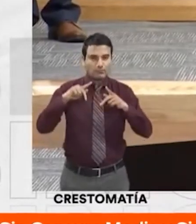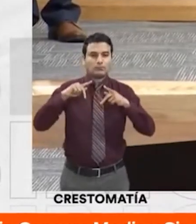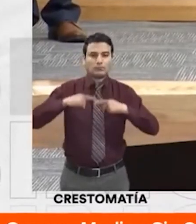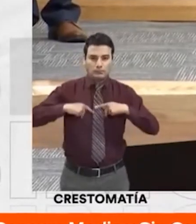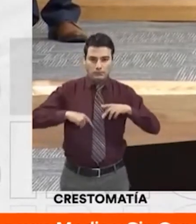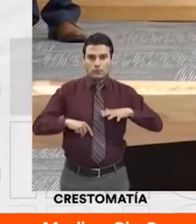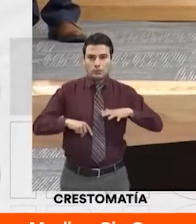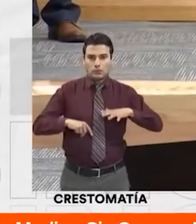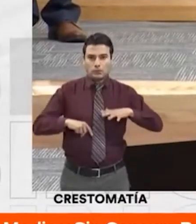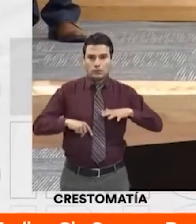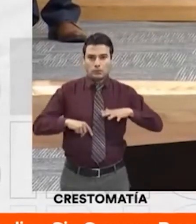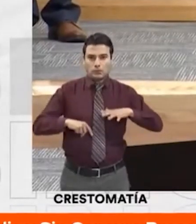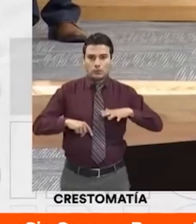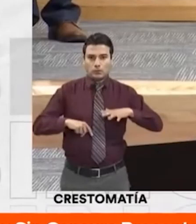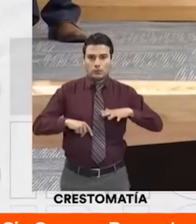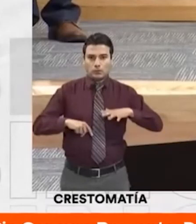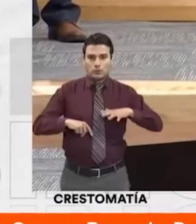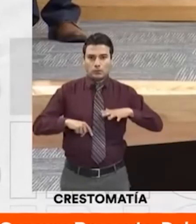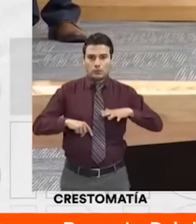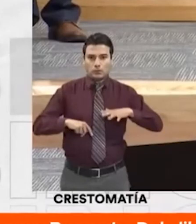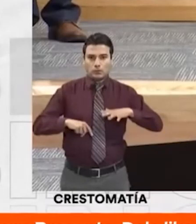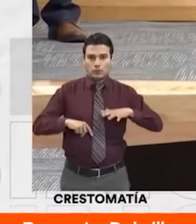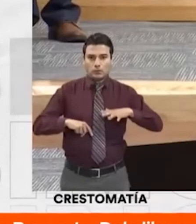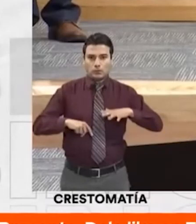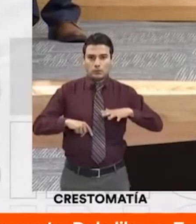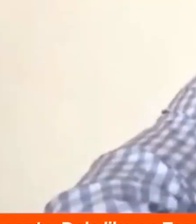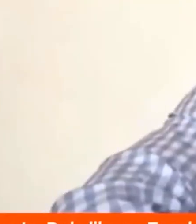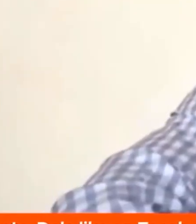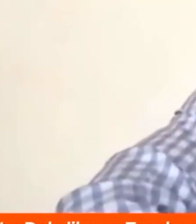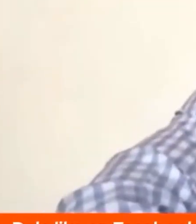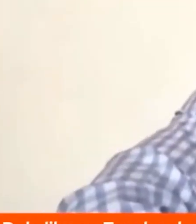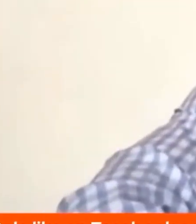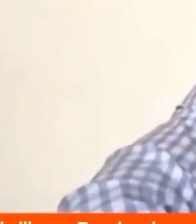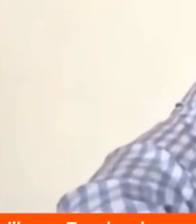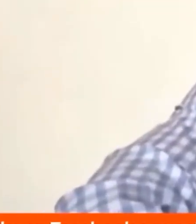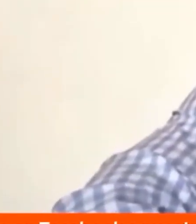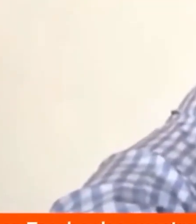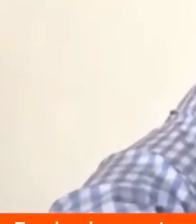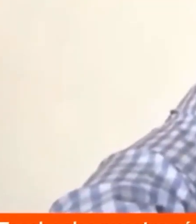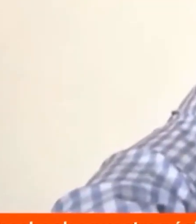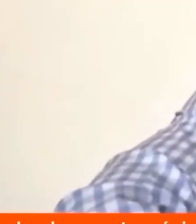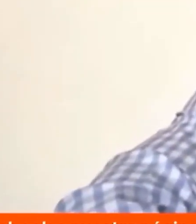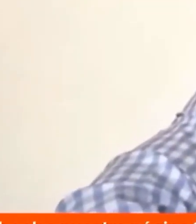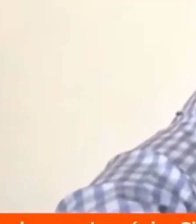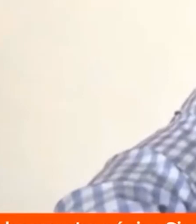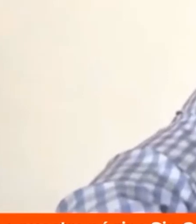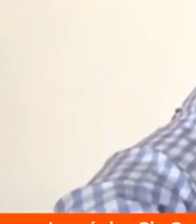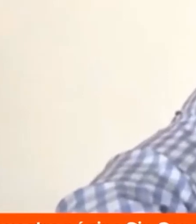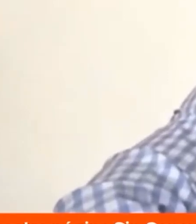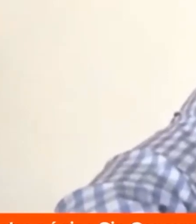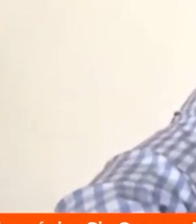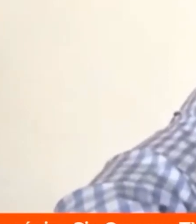sea honorable en este país y en este mundo creo que nadie mete las manos al fuego por ningún servidor público pero